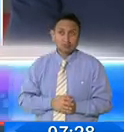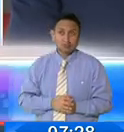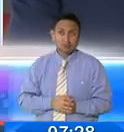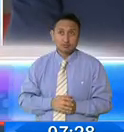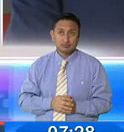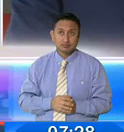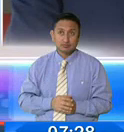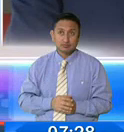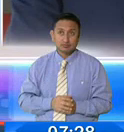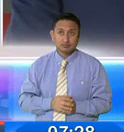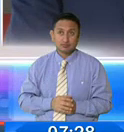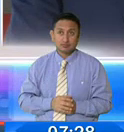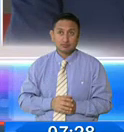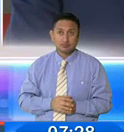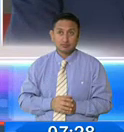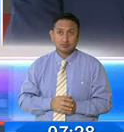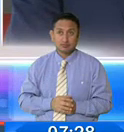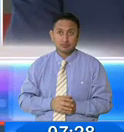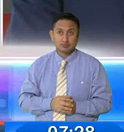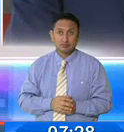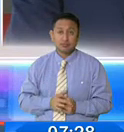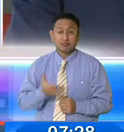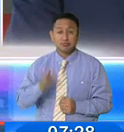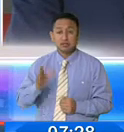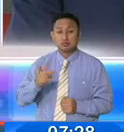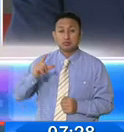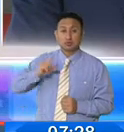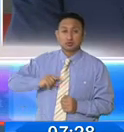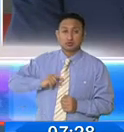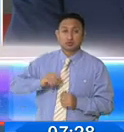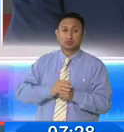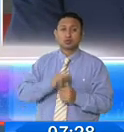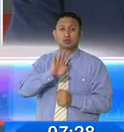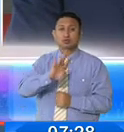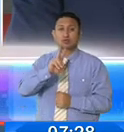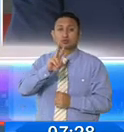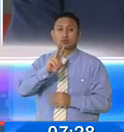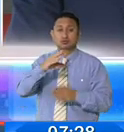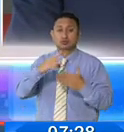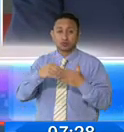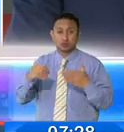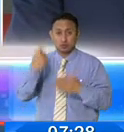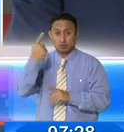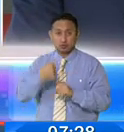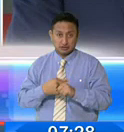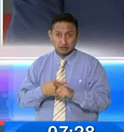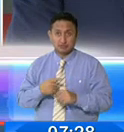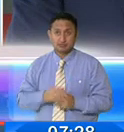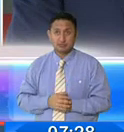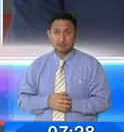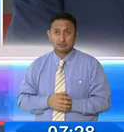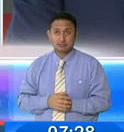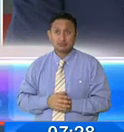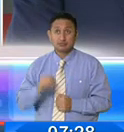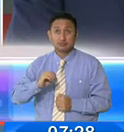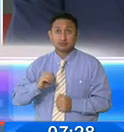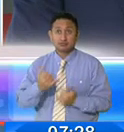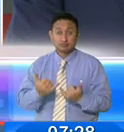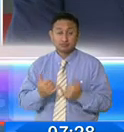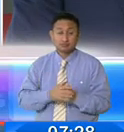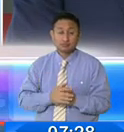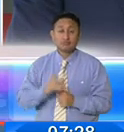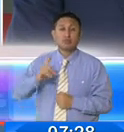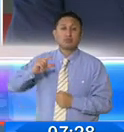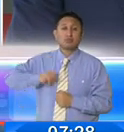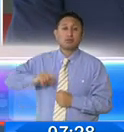las mujeres, gana aproximadamente $42 al mes. ¿Sí? Por lo tanto, la discusión del salario básico